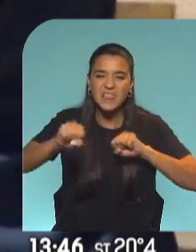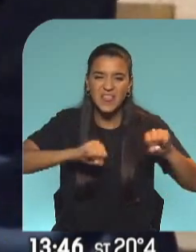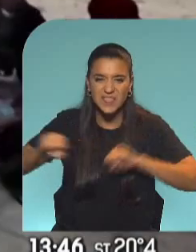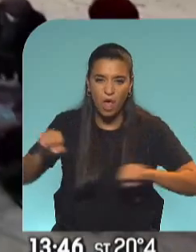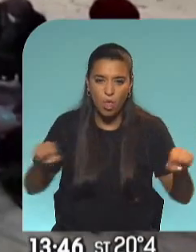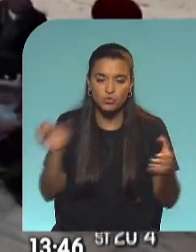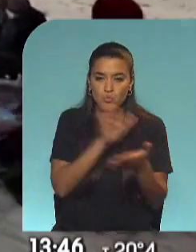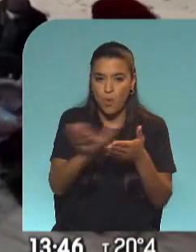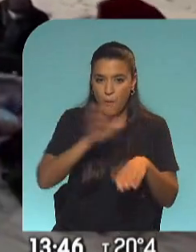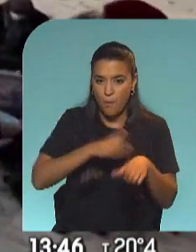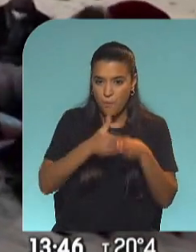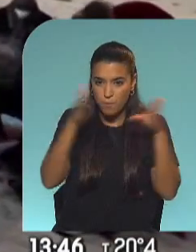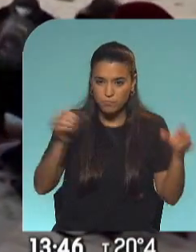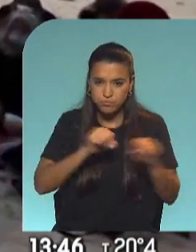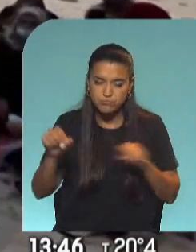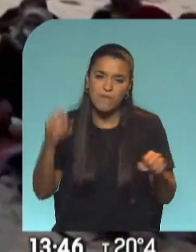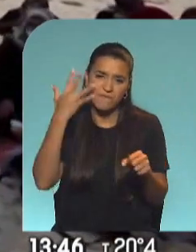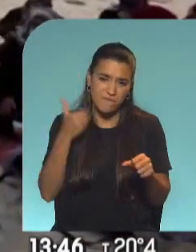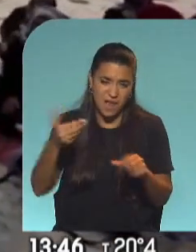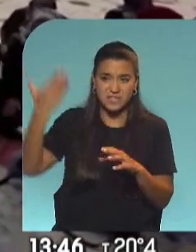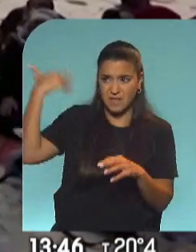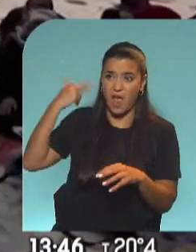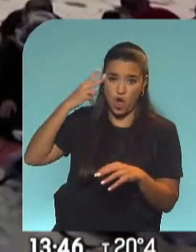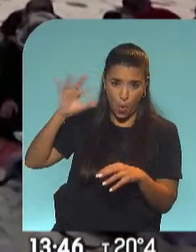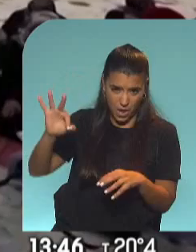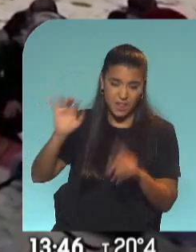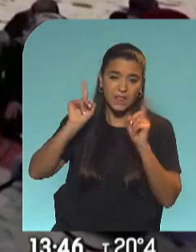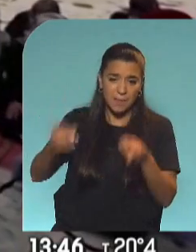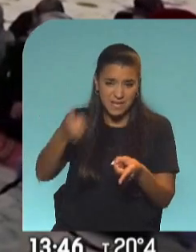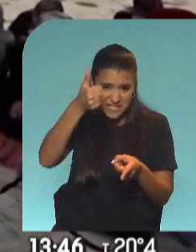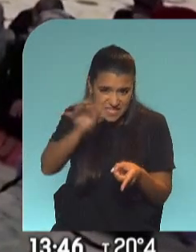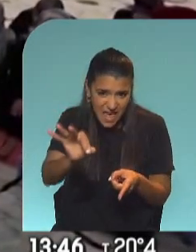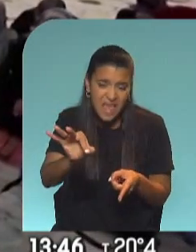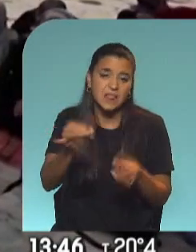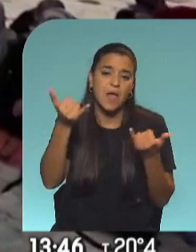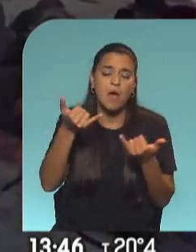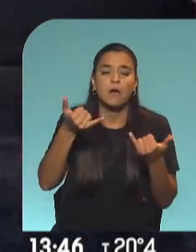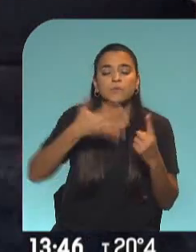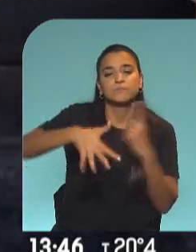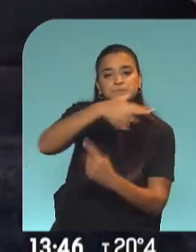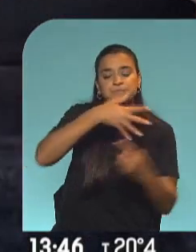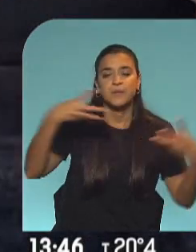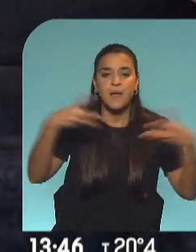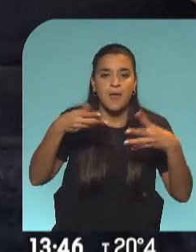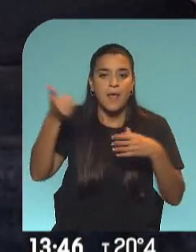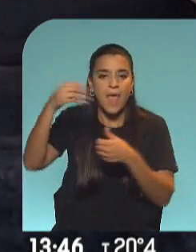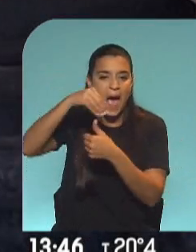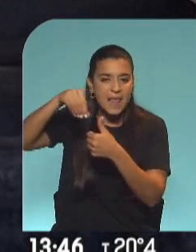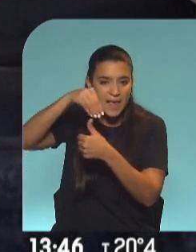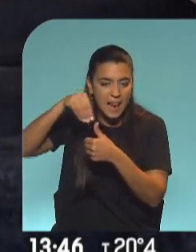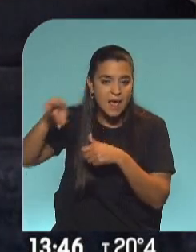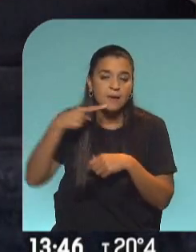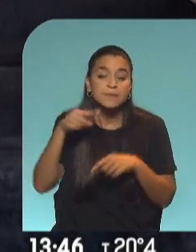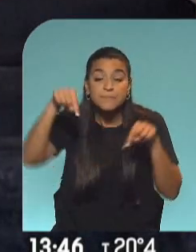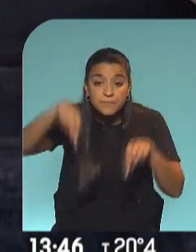nueva ola de atentados. Como decía Rulo, hubo atentados en Francia en los 90, también hubo, por supuesto, en los 60, en el contexto de la guerra de Argelia. Vamos a ver cuándo empezó